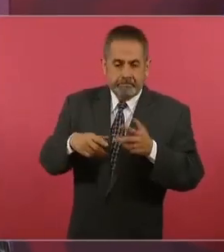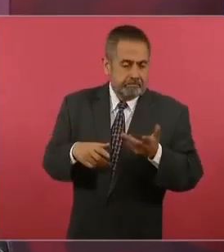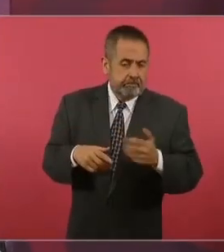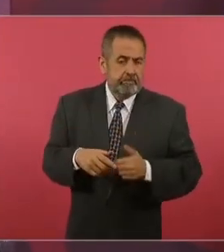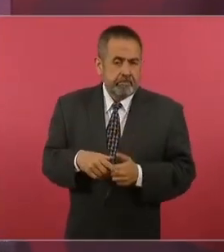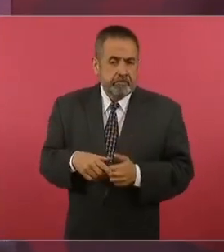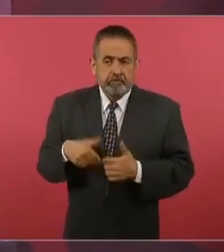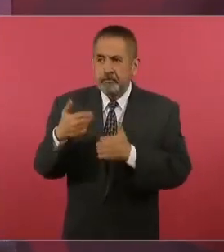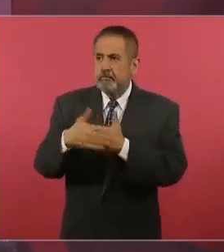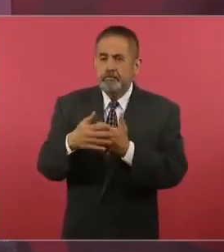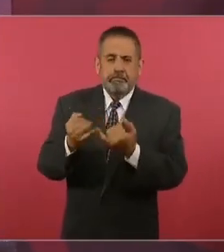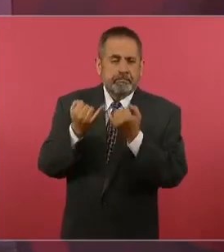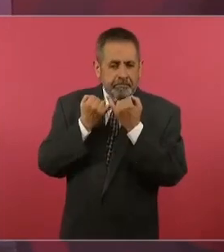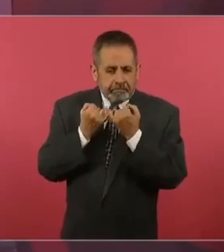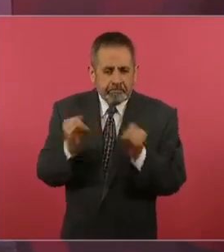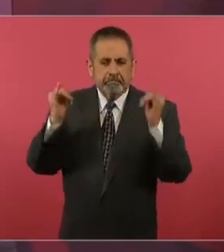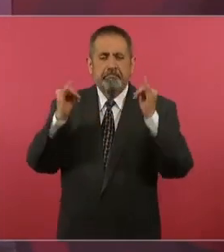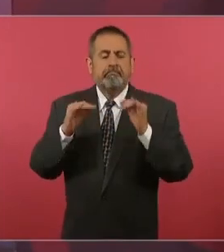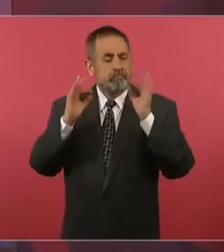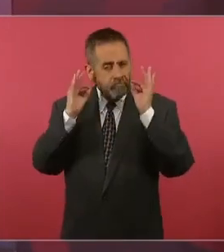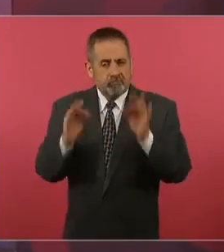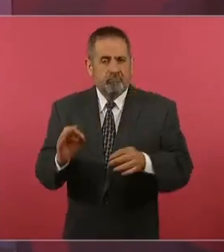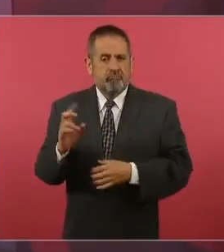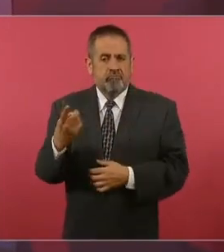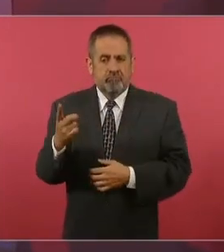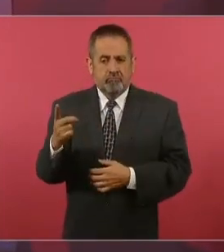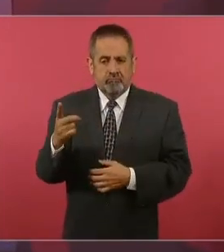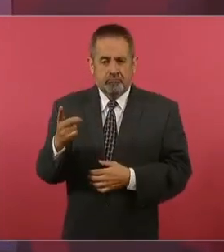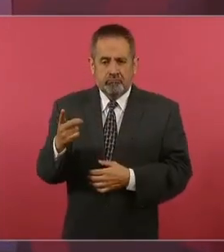Y lo vamos a inaugurar en diciembre